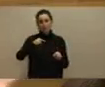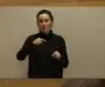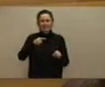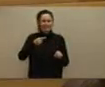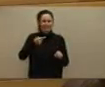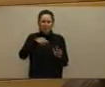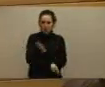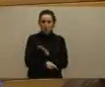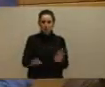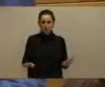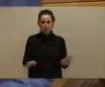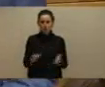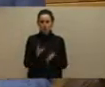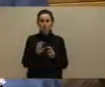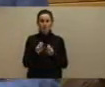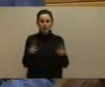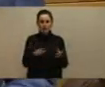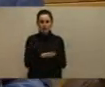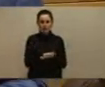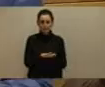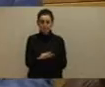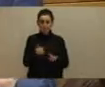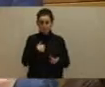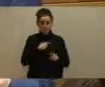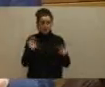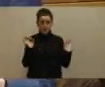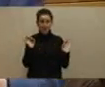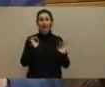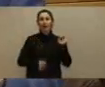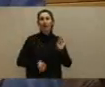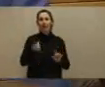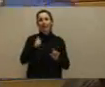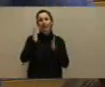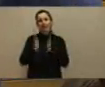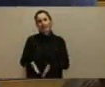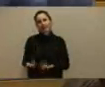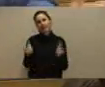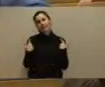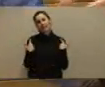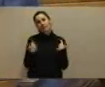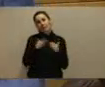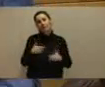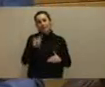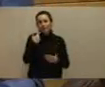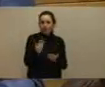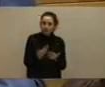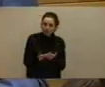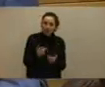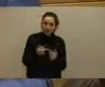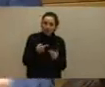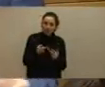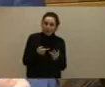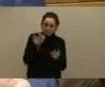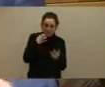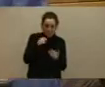Es que ahí estamos hablando de algo mucho más grave, porque no soy yo, es el gerente el que, si al final se justifican todas estas irregularidades, les está acusando